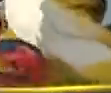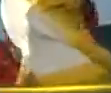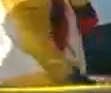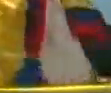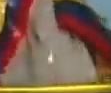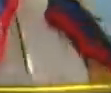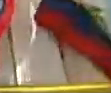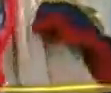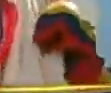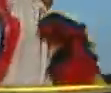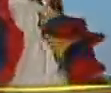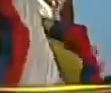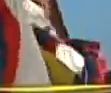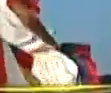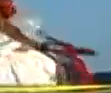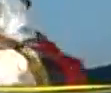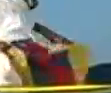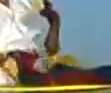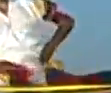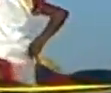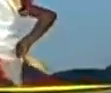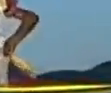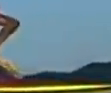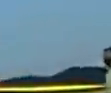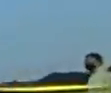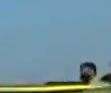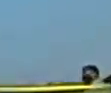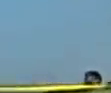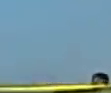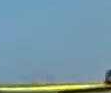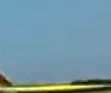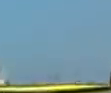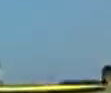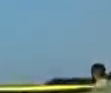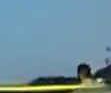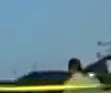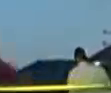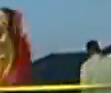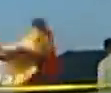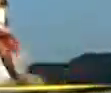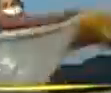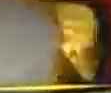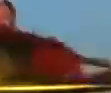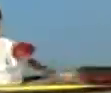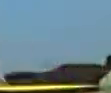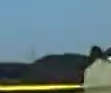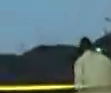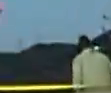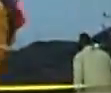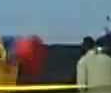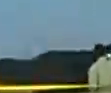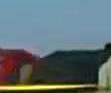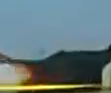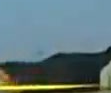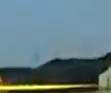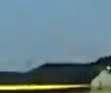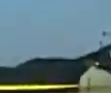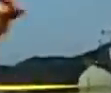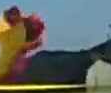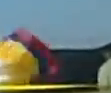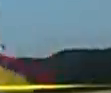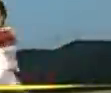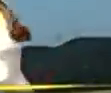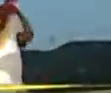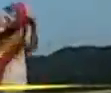pueblo venezolano en la garantía al derecho y al suelo urbano para la construcción de